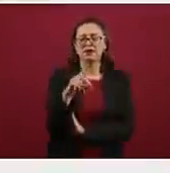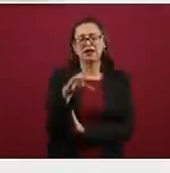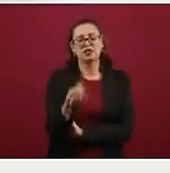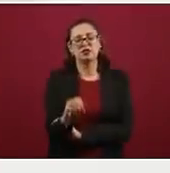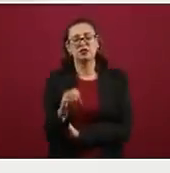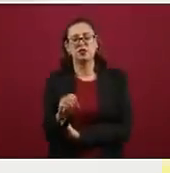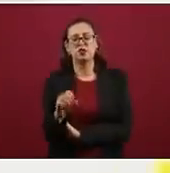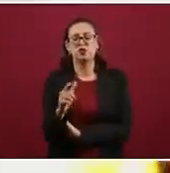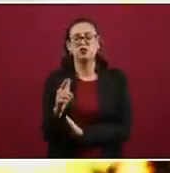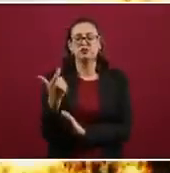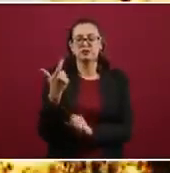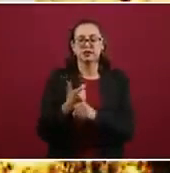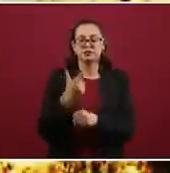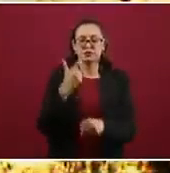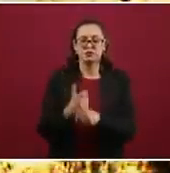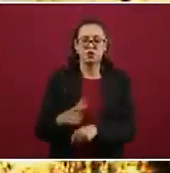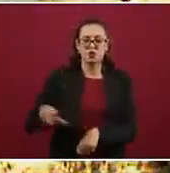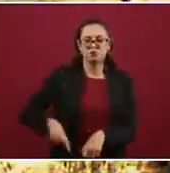gobierno!